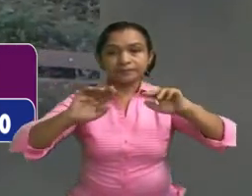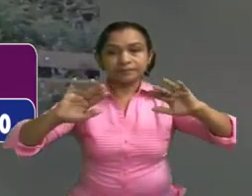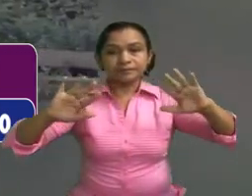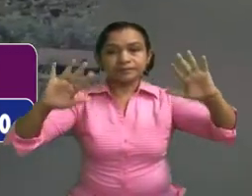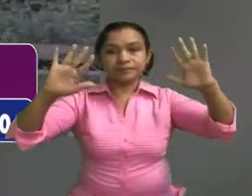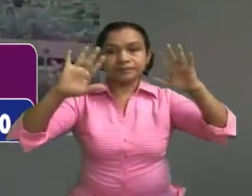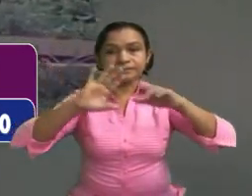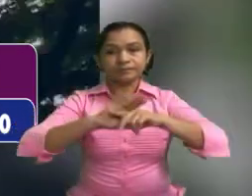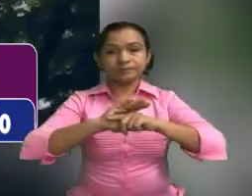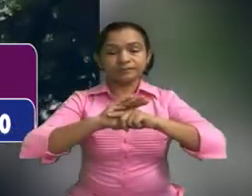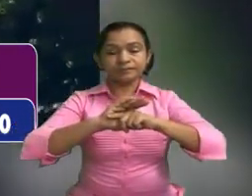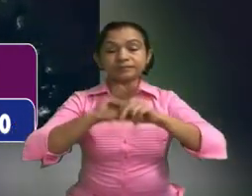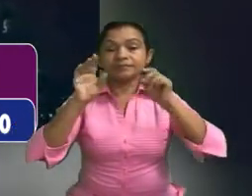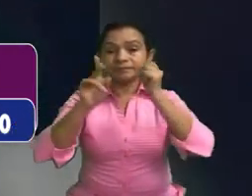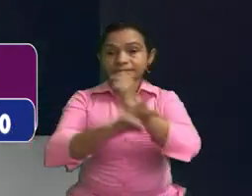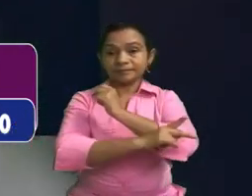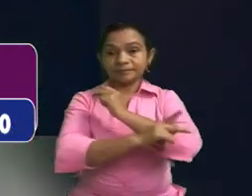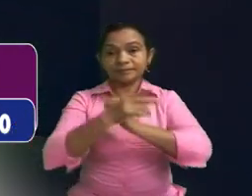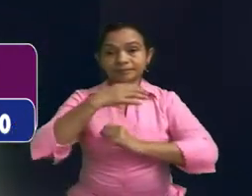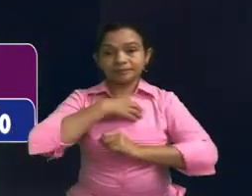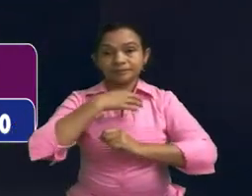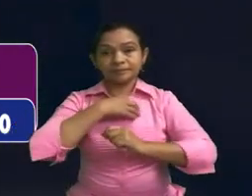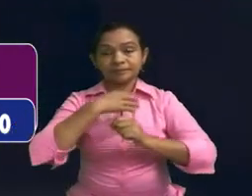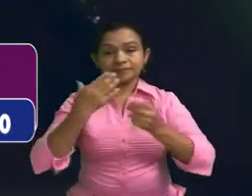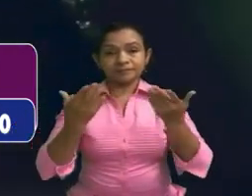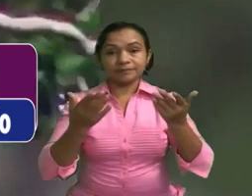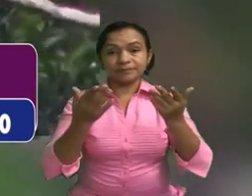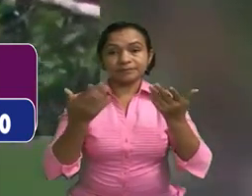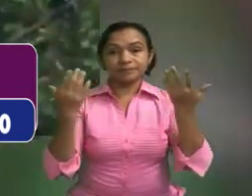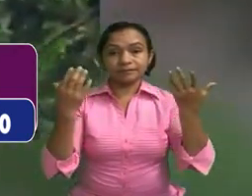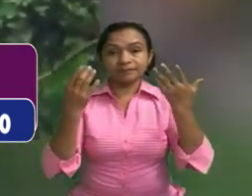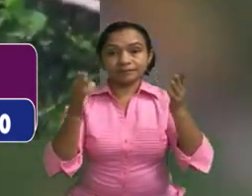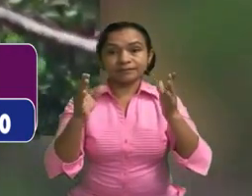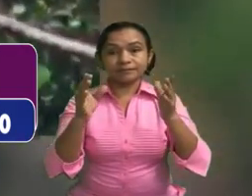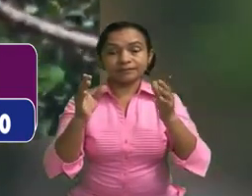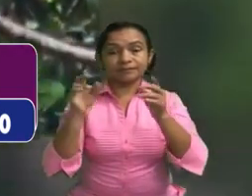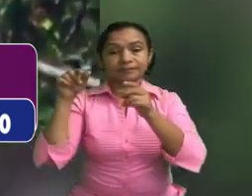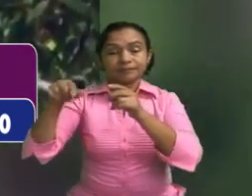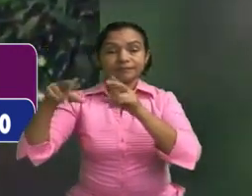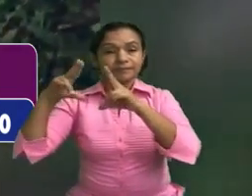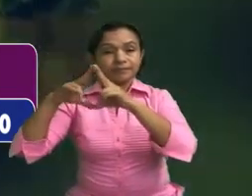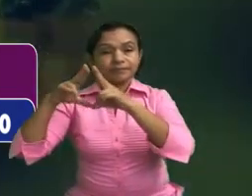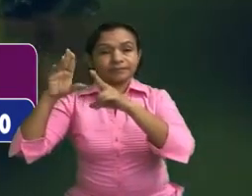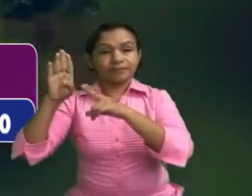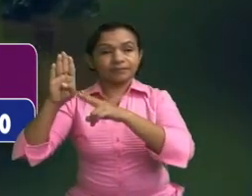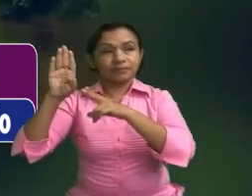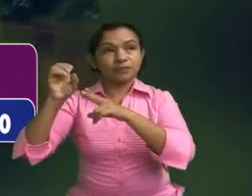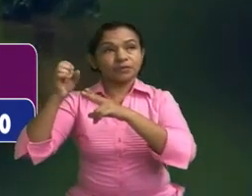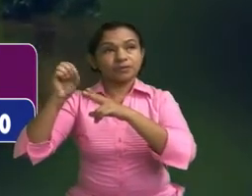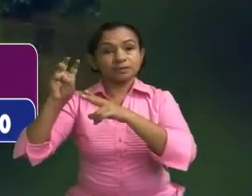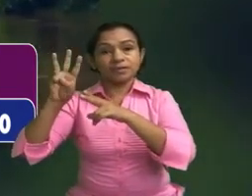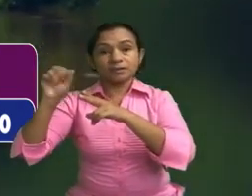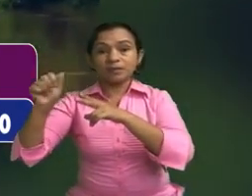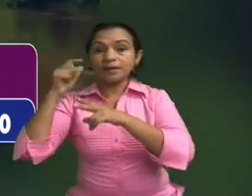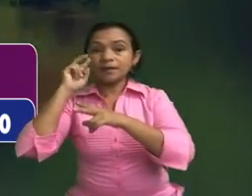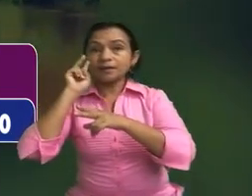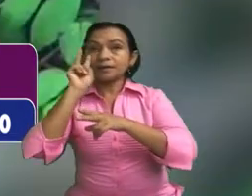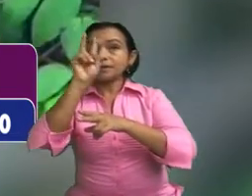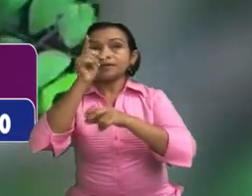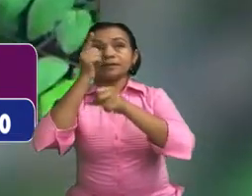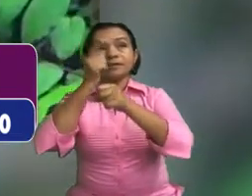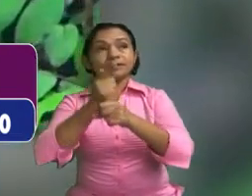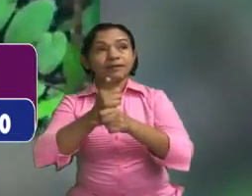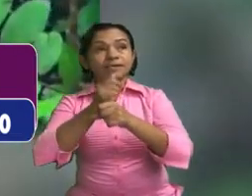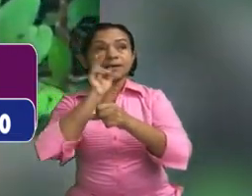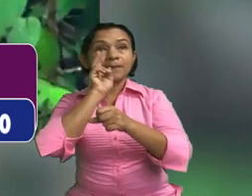y nuestras riquezas de país. Y que una de ellas es la reserva de biosfera de Osaguán, que es la que estamos viendo precisamente en este estamos momento. Estamos viendo en